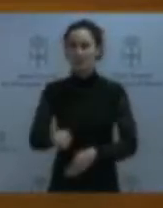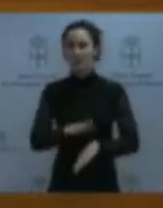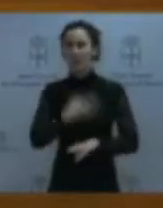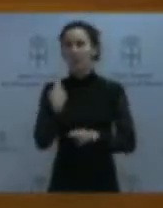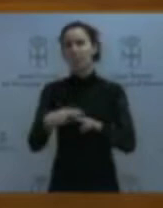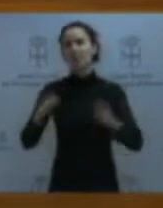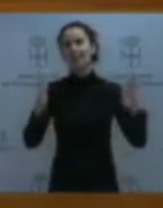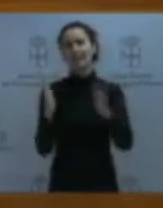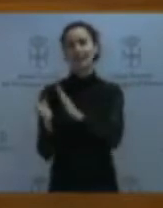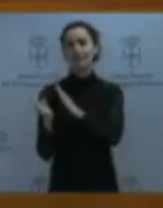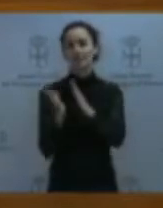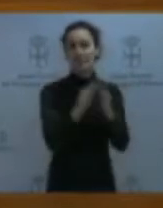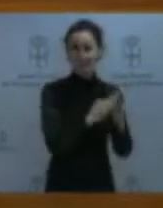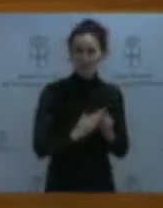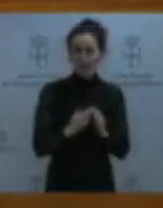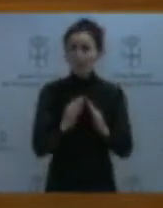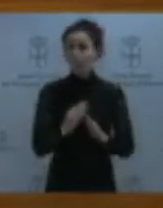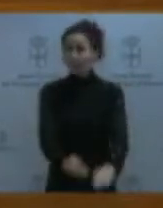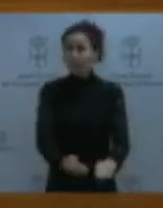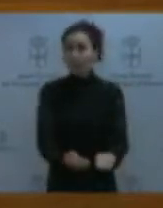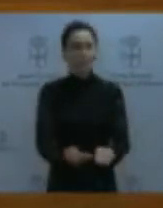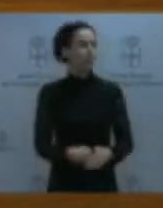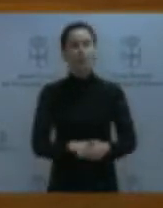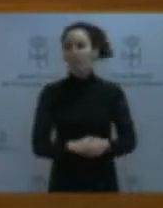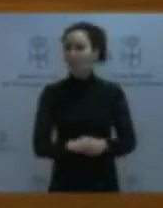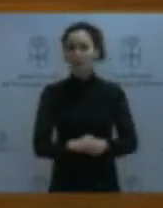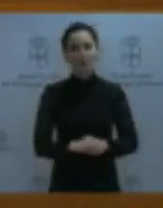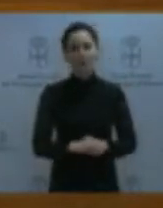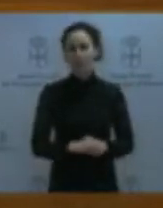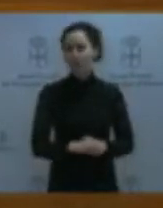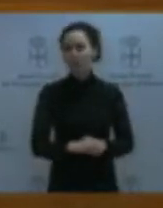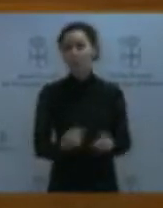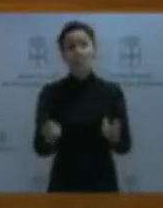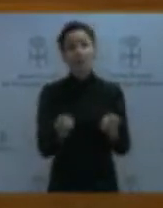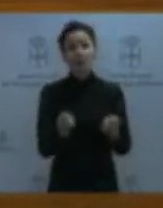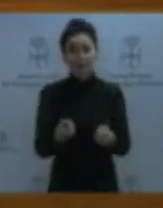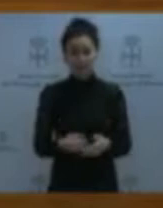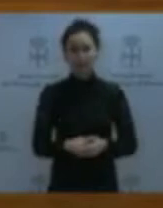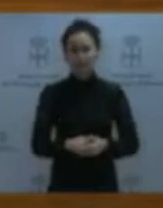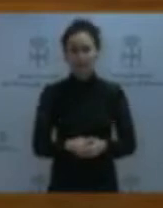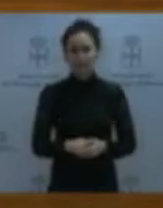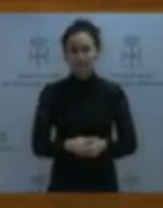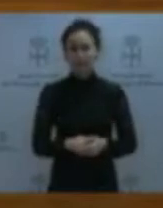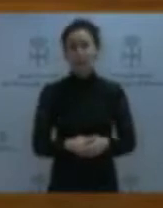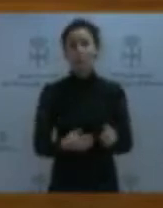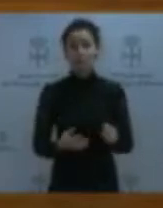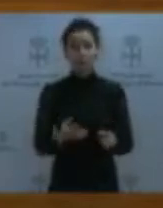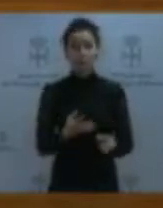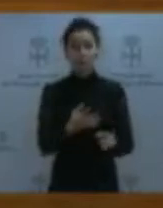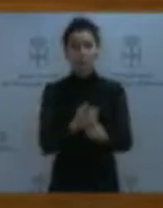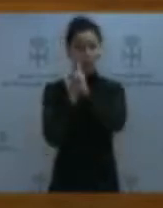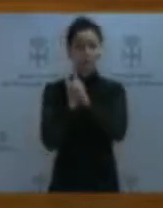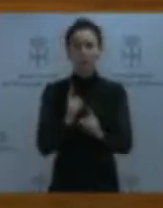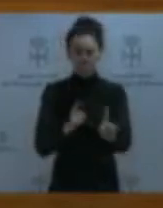vivienda. Oiga, ¿es suficiente? No, no es suficiente. Ya lo sé que no es suficiente. Y sigue habiendo lanzamientos. Pero,